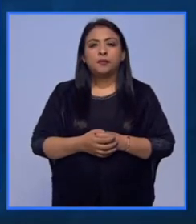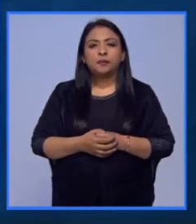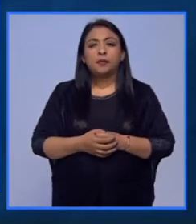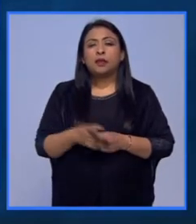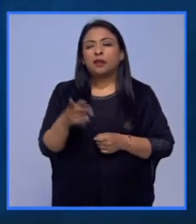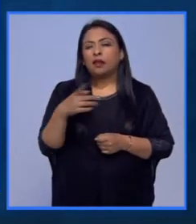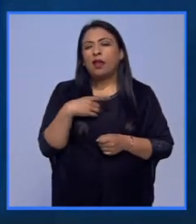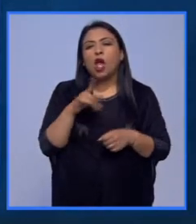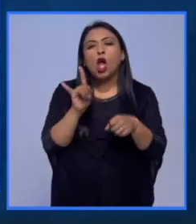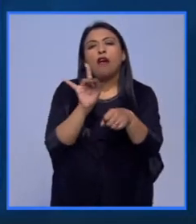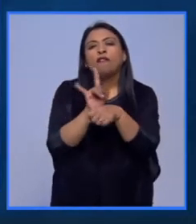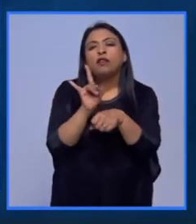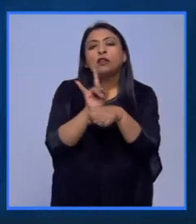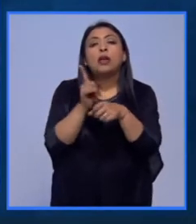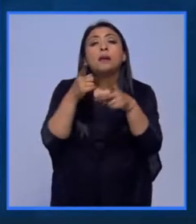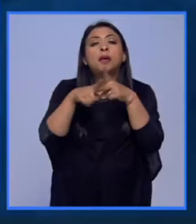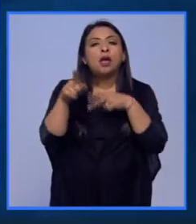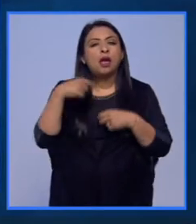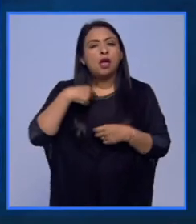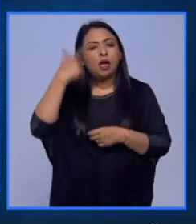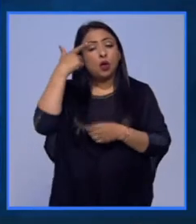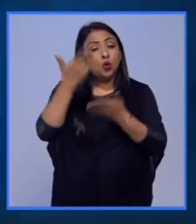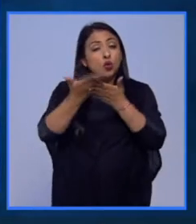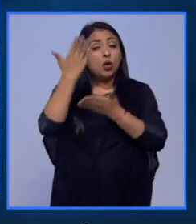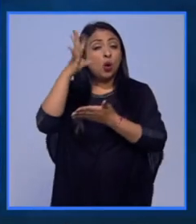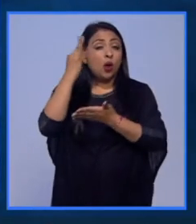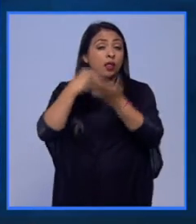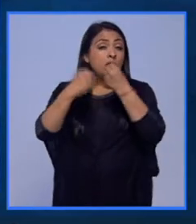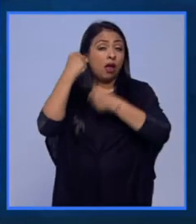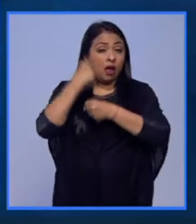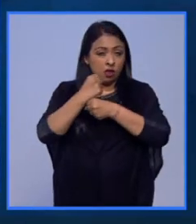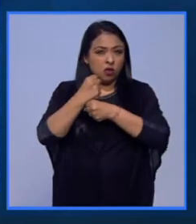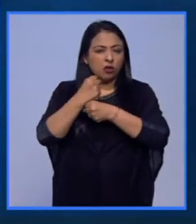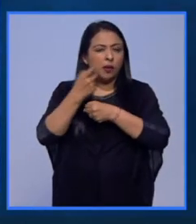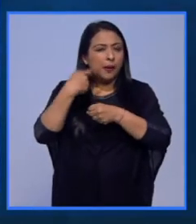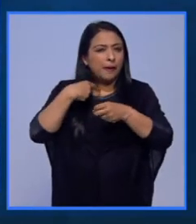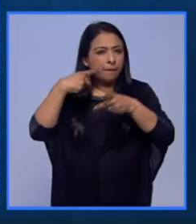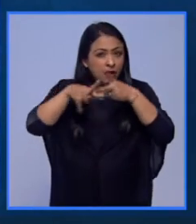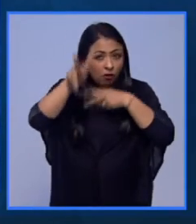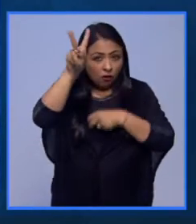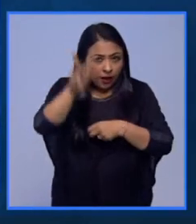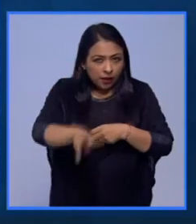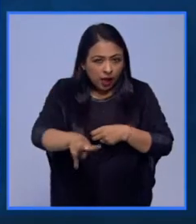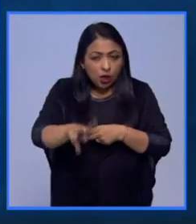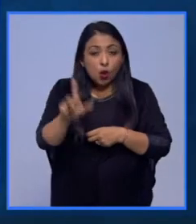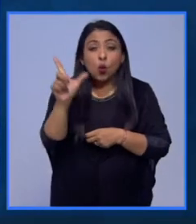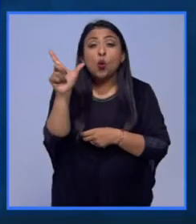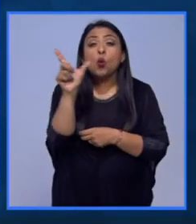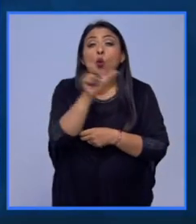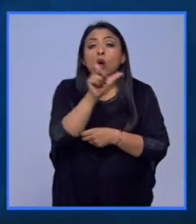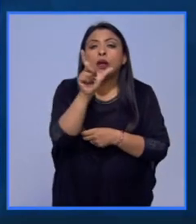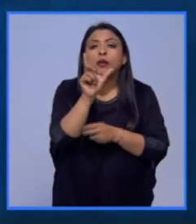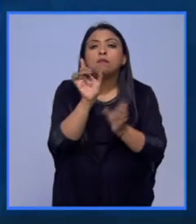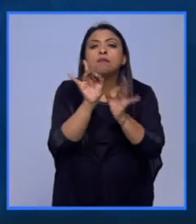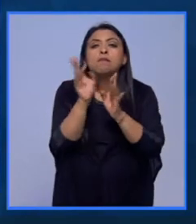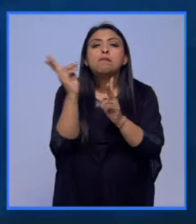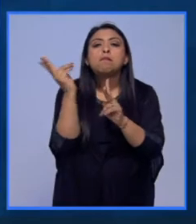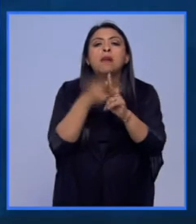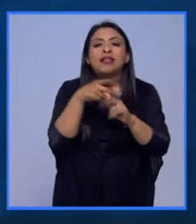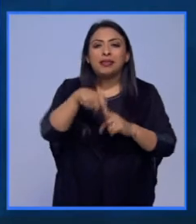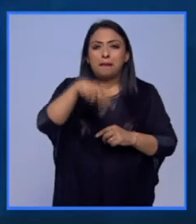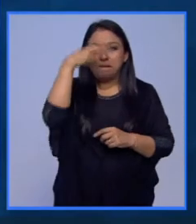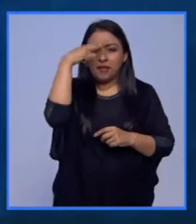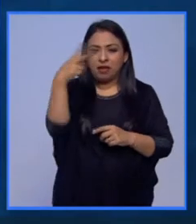Esa ficción surgió en mi cabeza hace 40 años a partir de la realidad. Cuando se mata aquí en